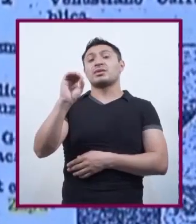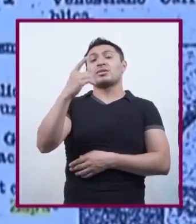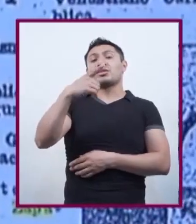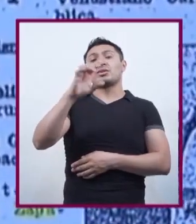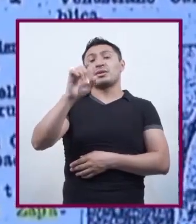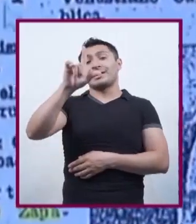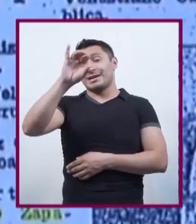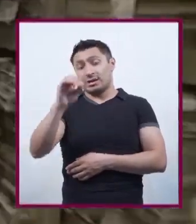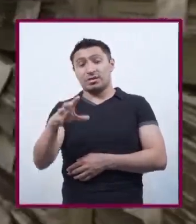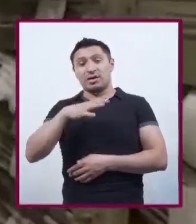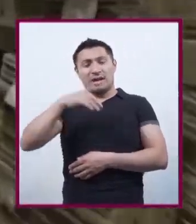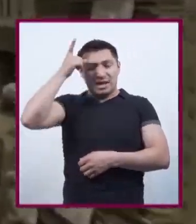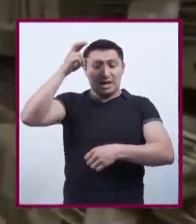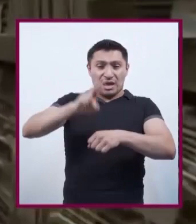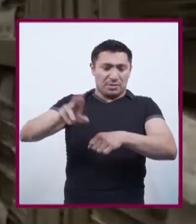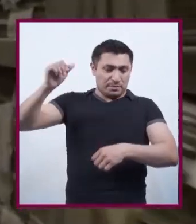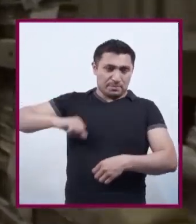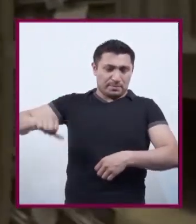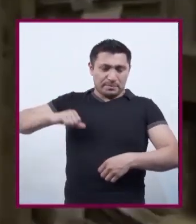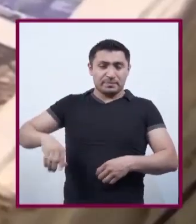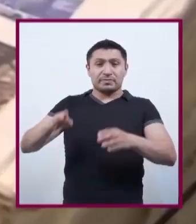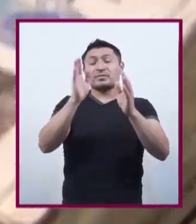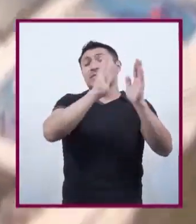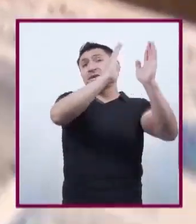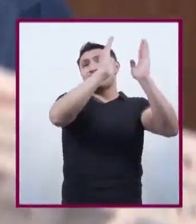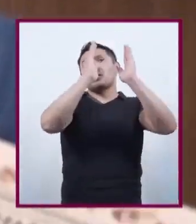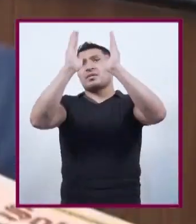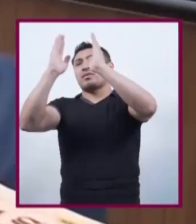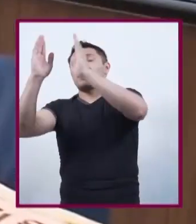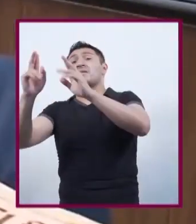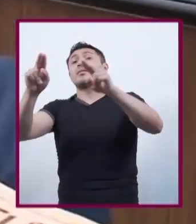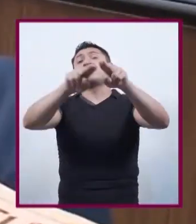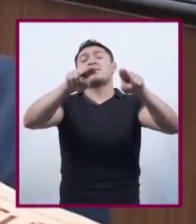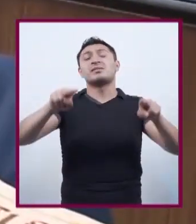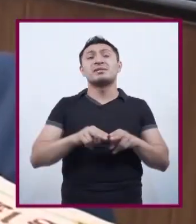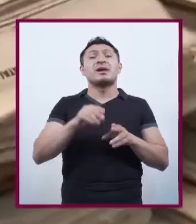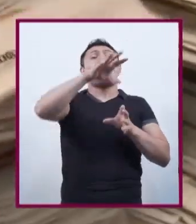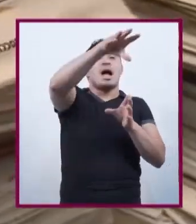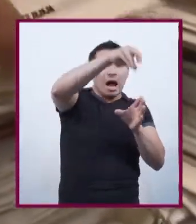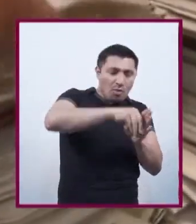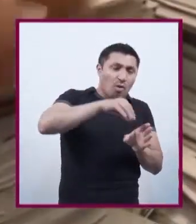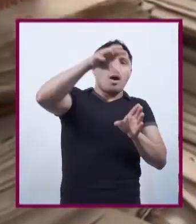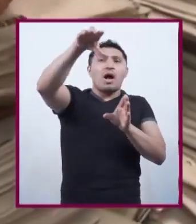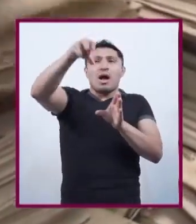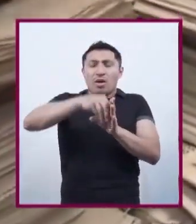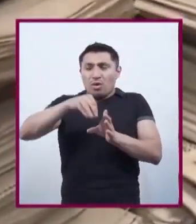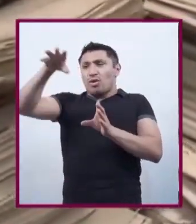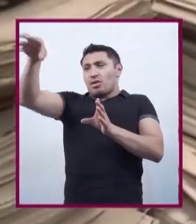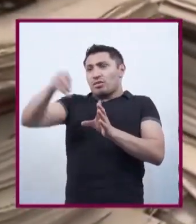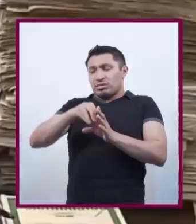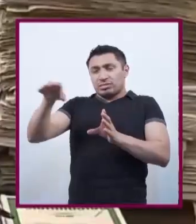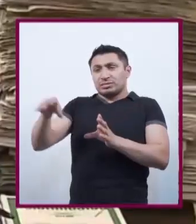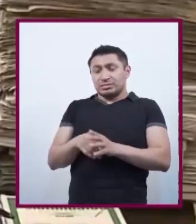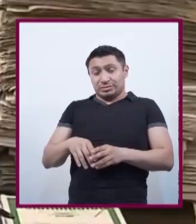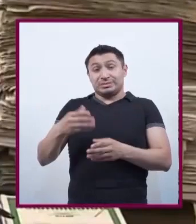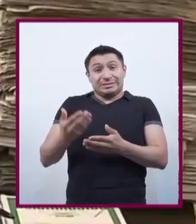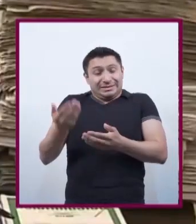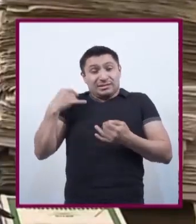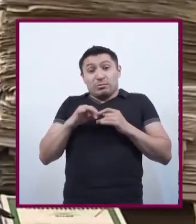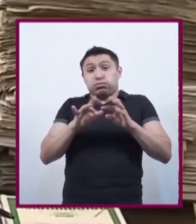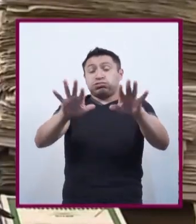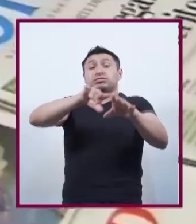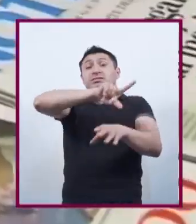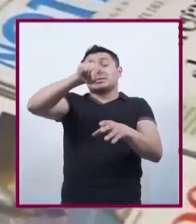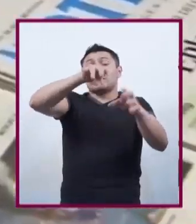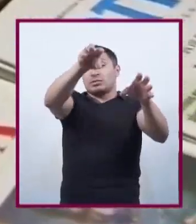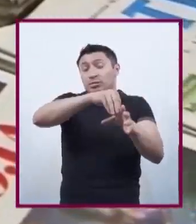En 1912, Rogelio Fernández Güell, director en aquel entonces de la Biblioteca Nacional, reunió las publicaciones